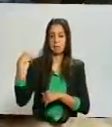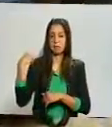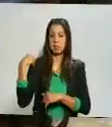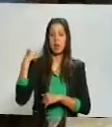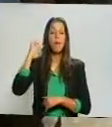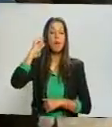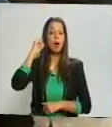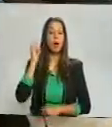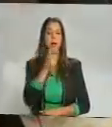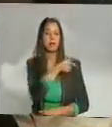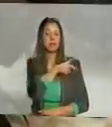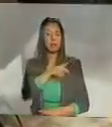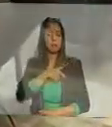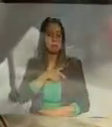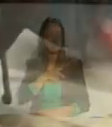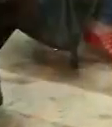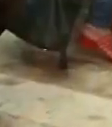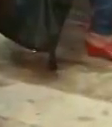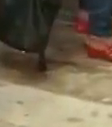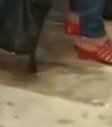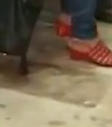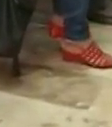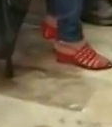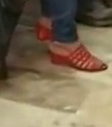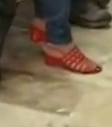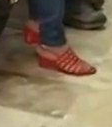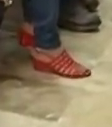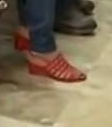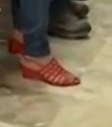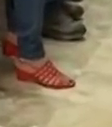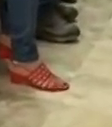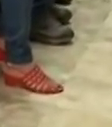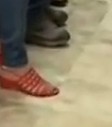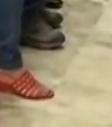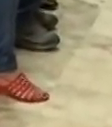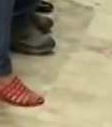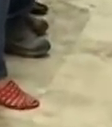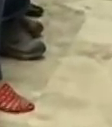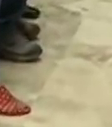condecorada y reconocida. Y ya había sido